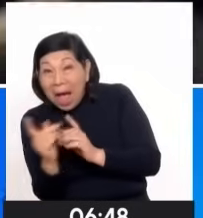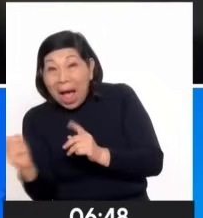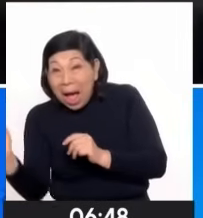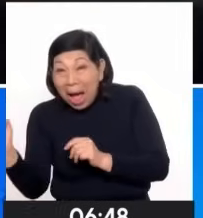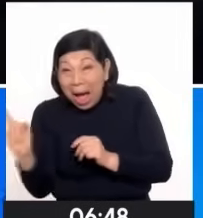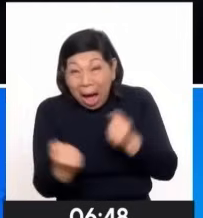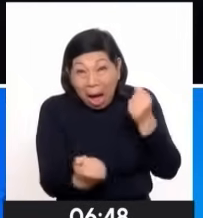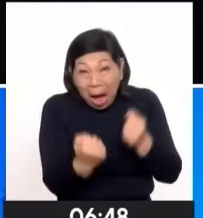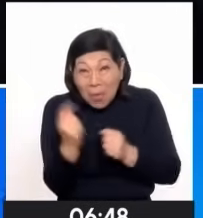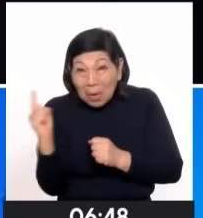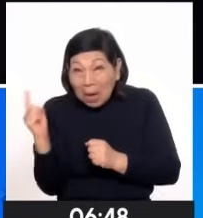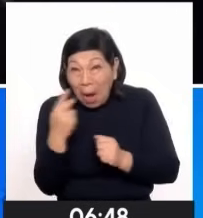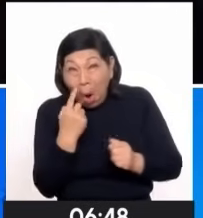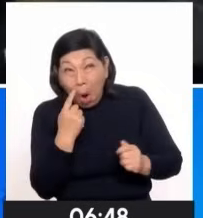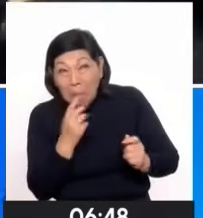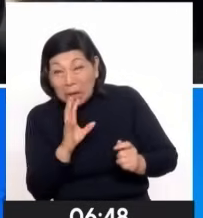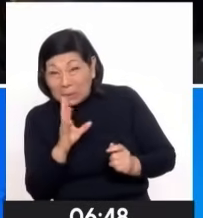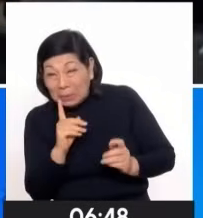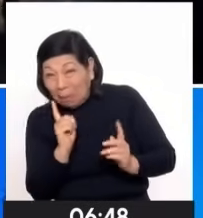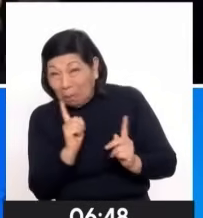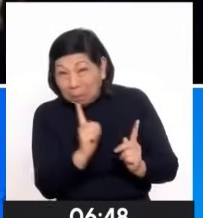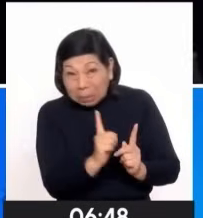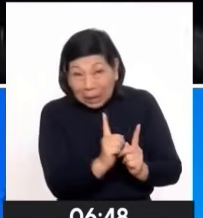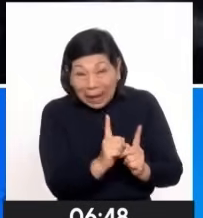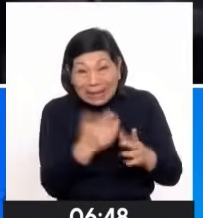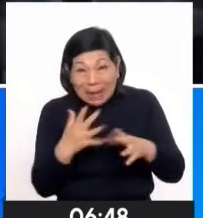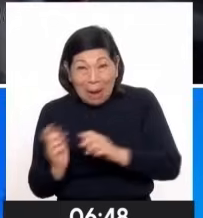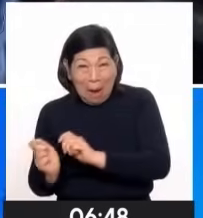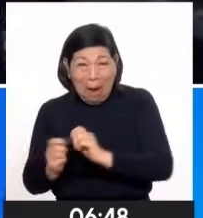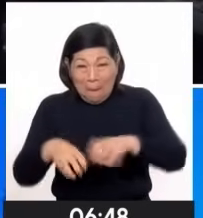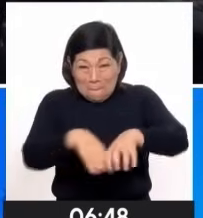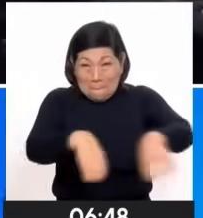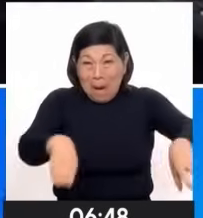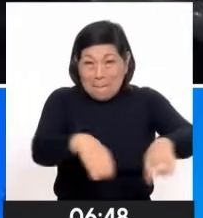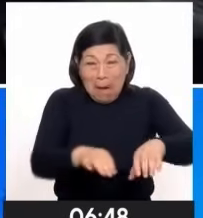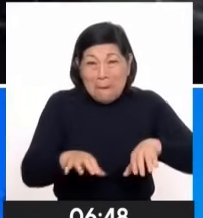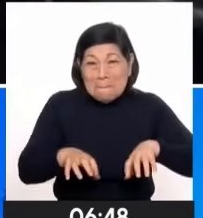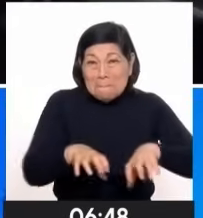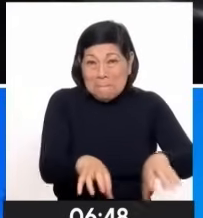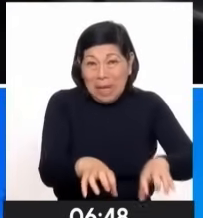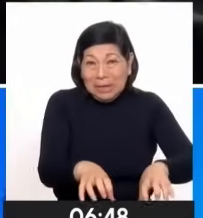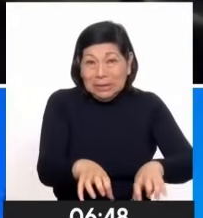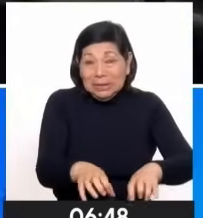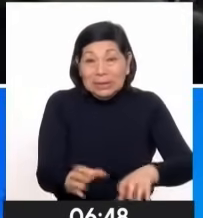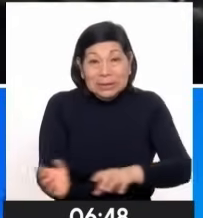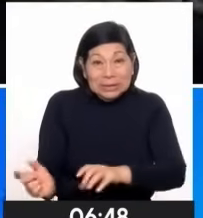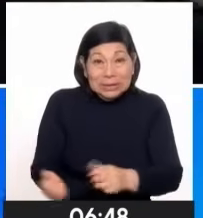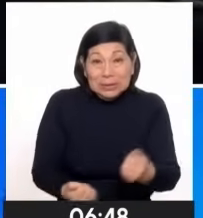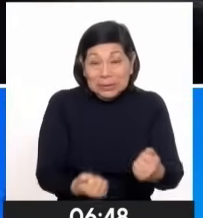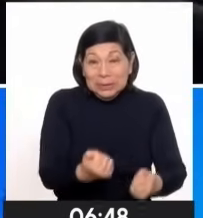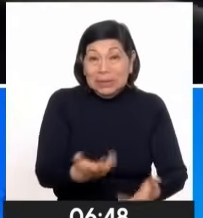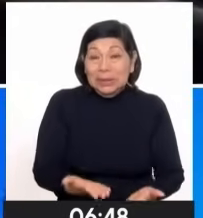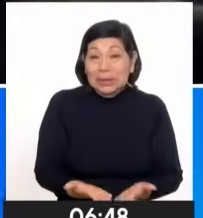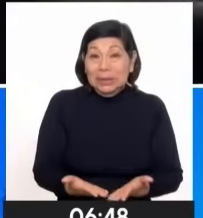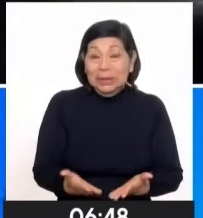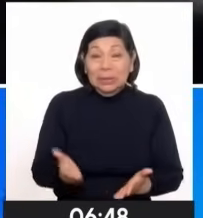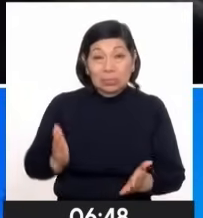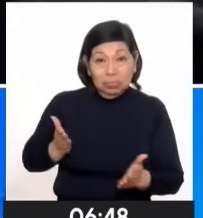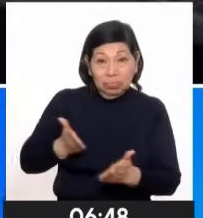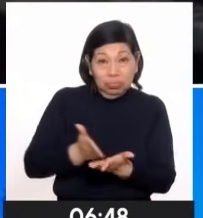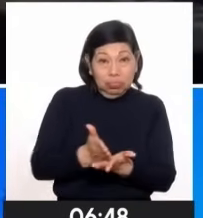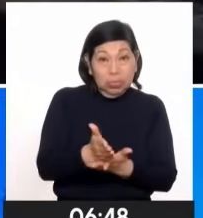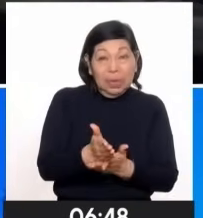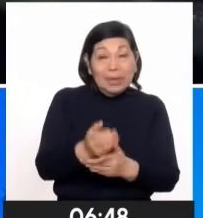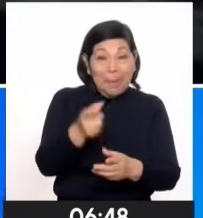esta unidad móvil de la sutran una vez que bloquearon el camino y detuvieron la la Ban donde venía personal